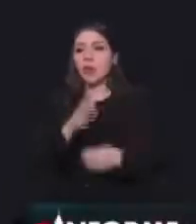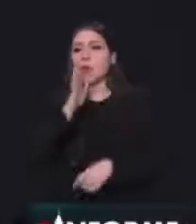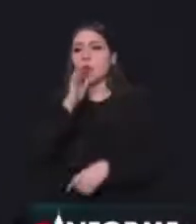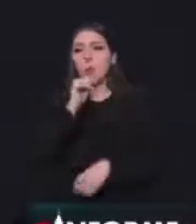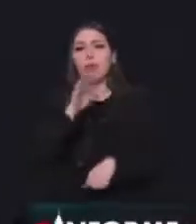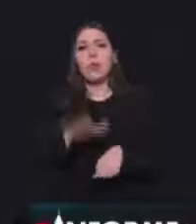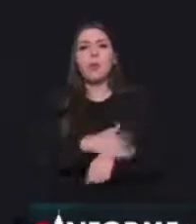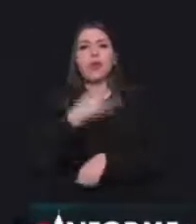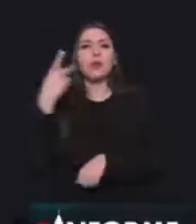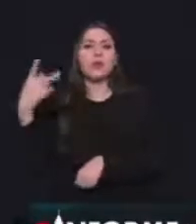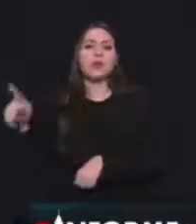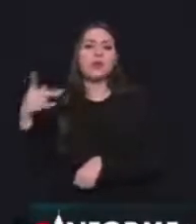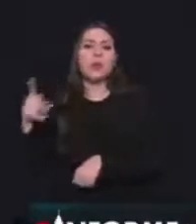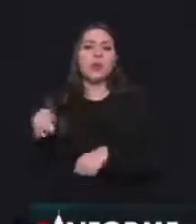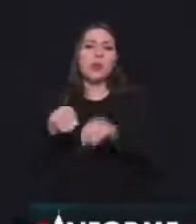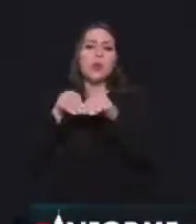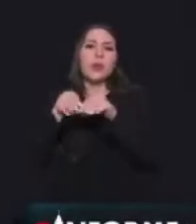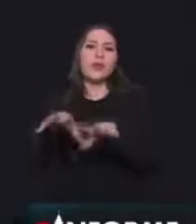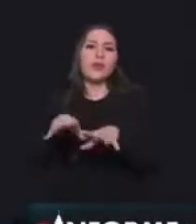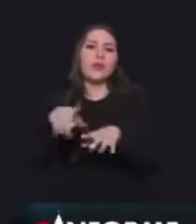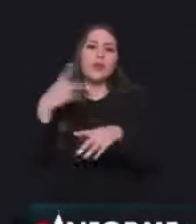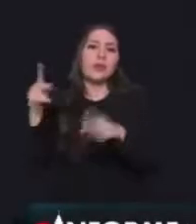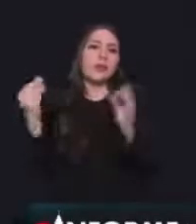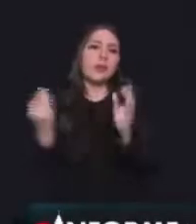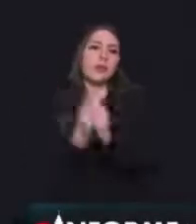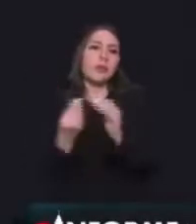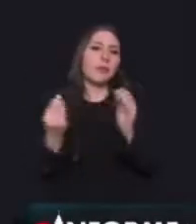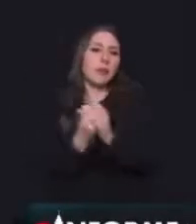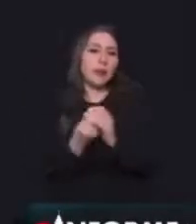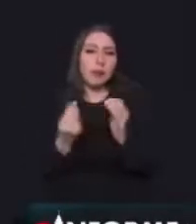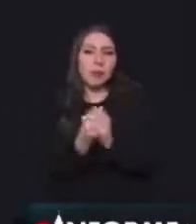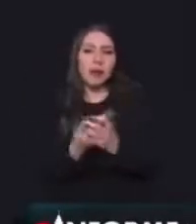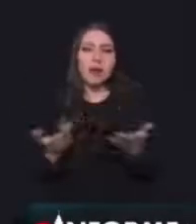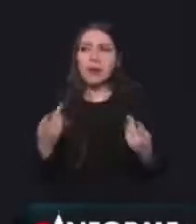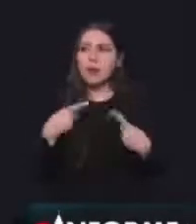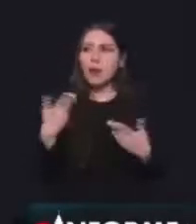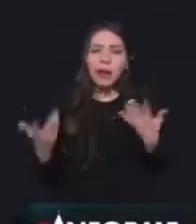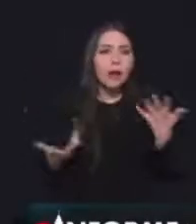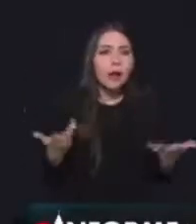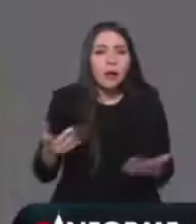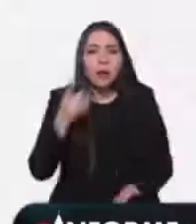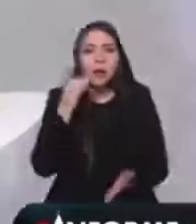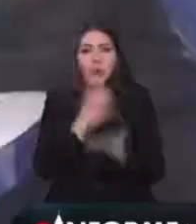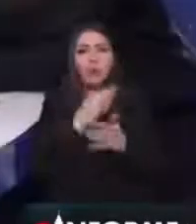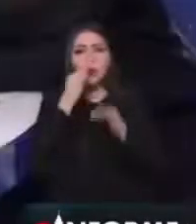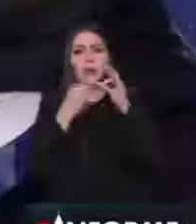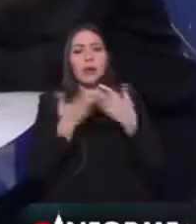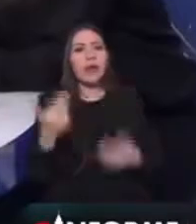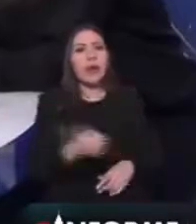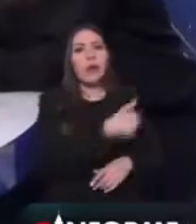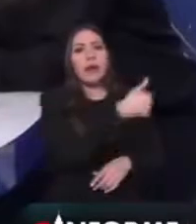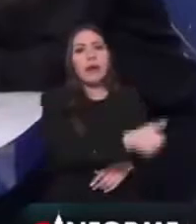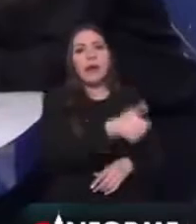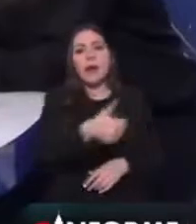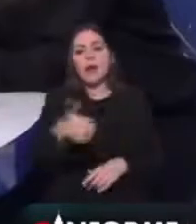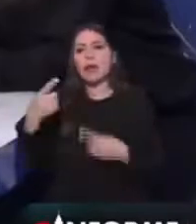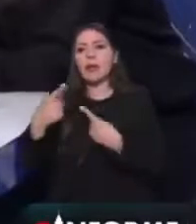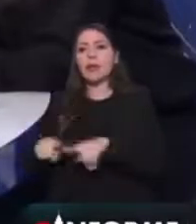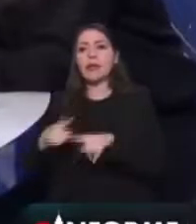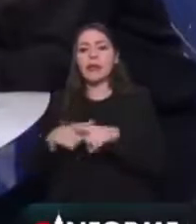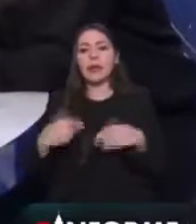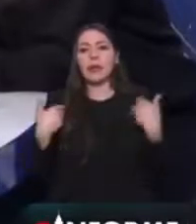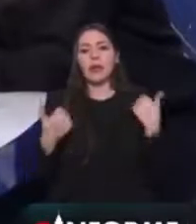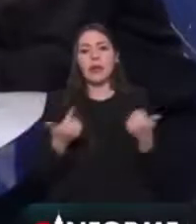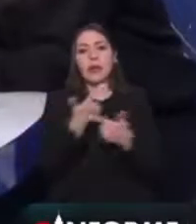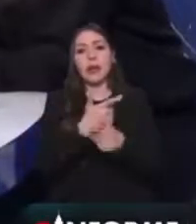de la información, y entonces dejaron a todo el mundo simplemente con la noticia, y entonces cada quien la puede interpretar como quiera, y